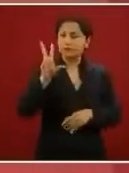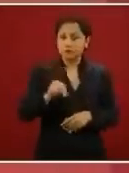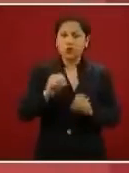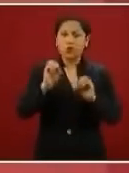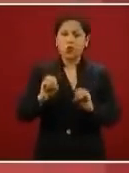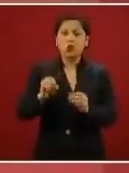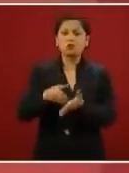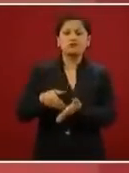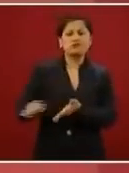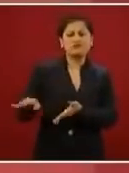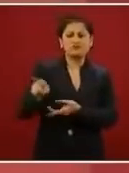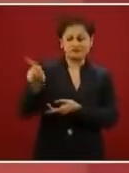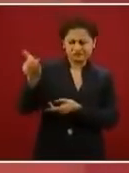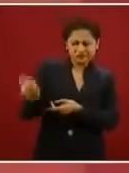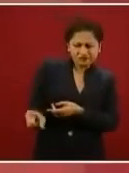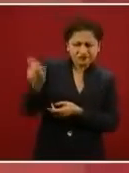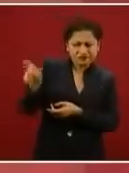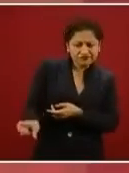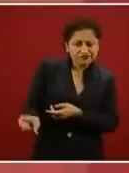o rechazar a quienes